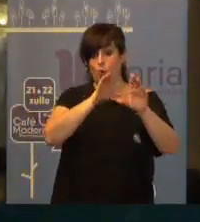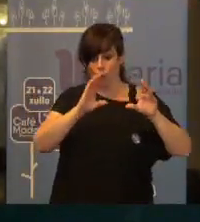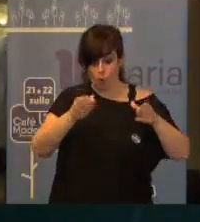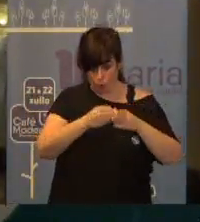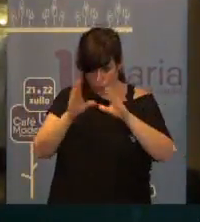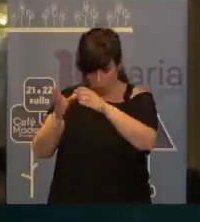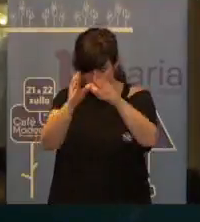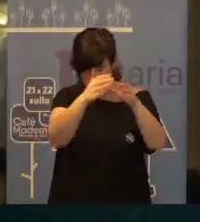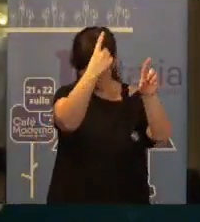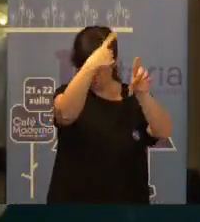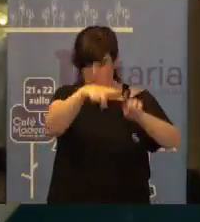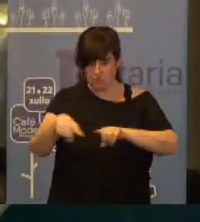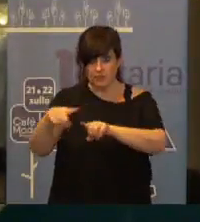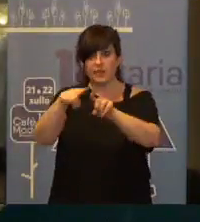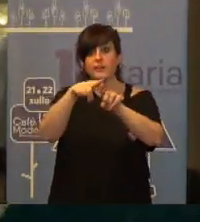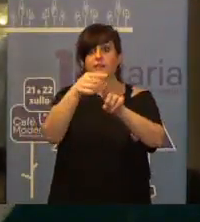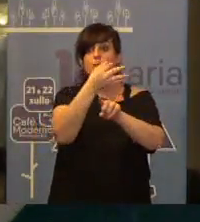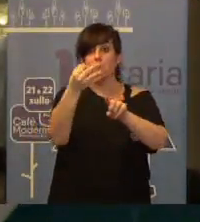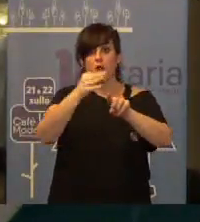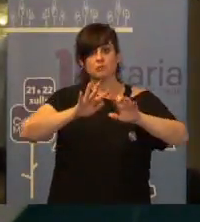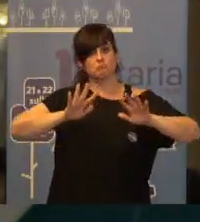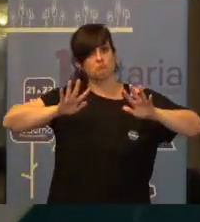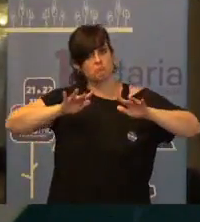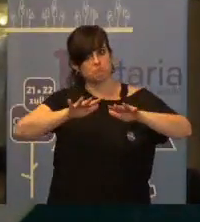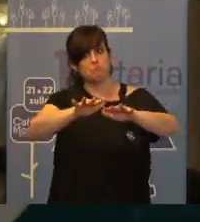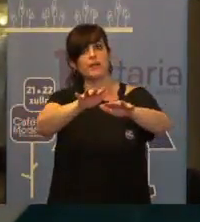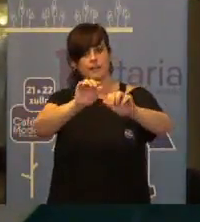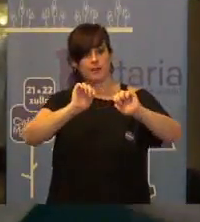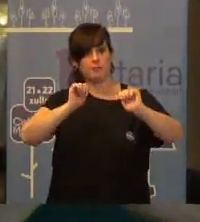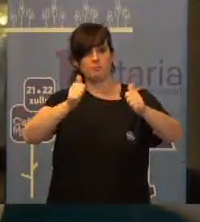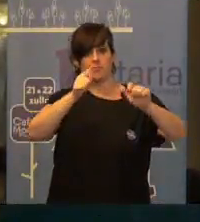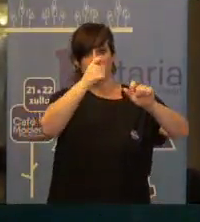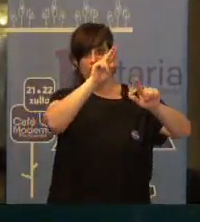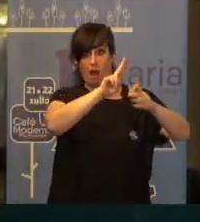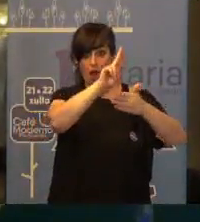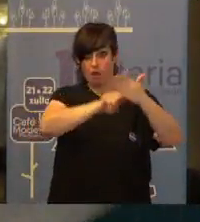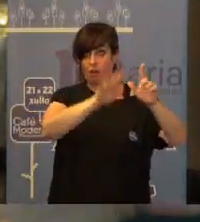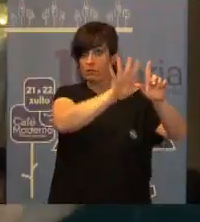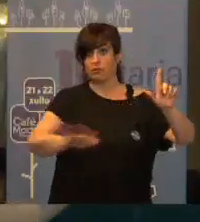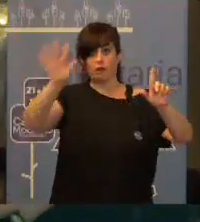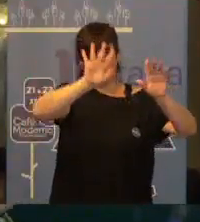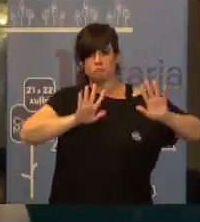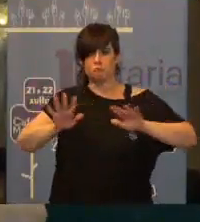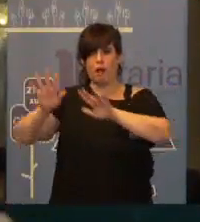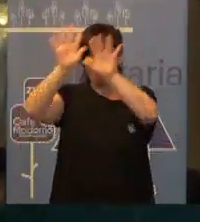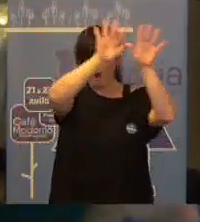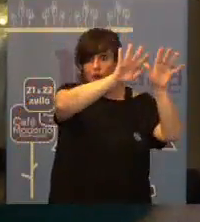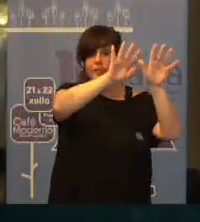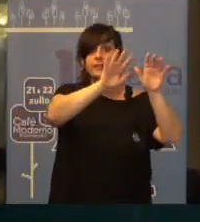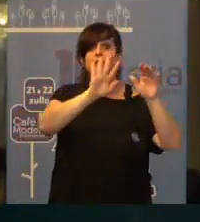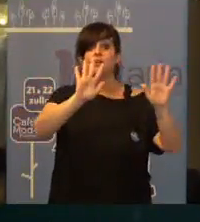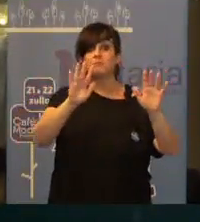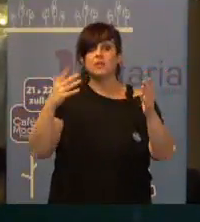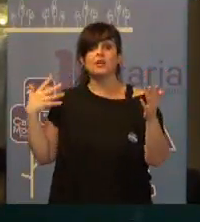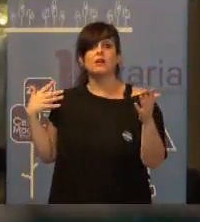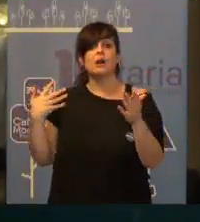orixe, sino tamén das mareas que se empezaron a facer ao longo do país. Que está pasando desde hai un tempo? Pois algún